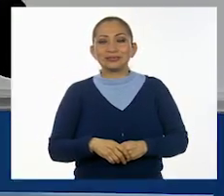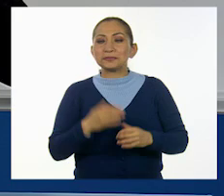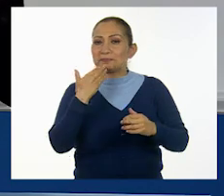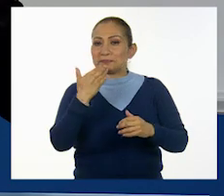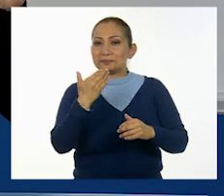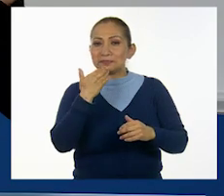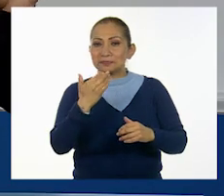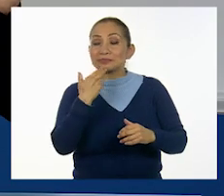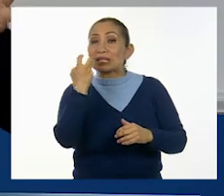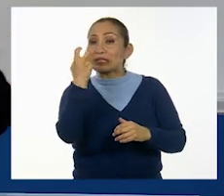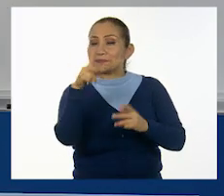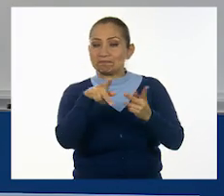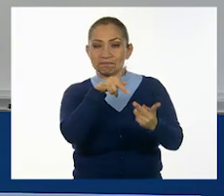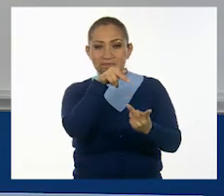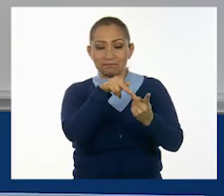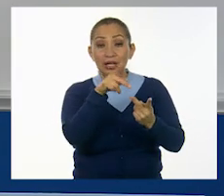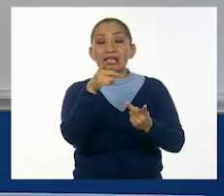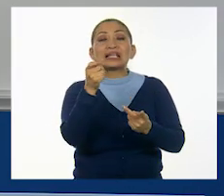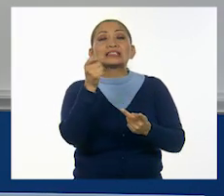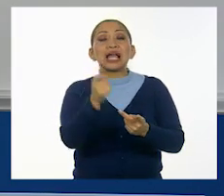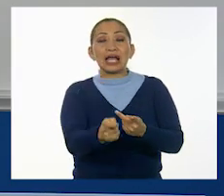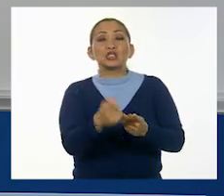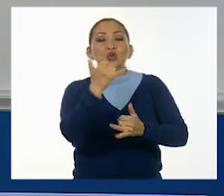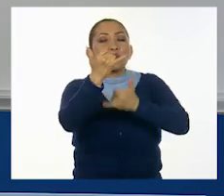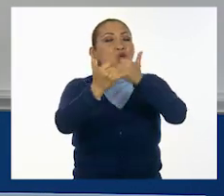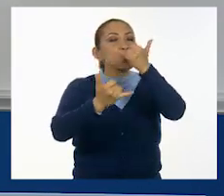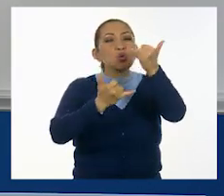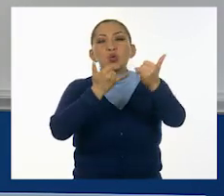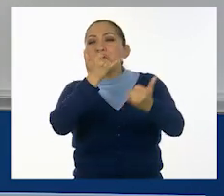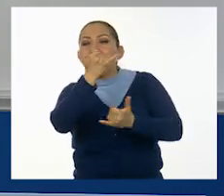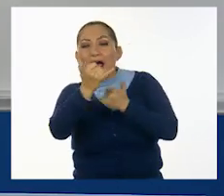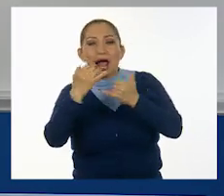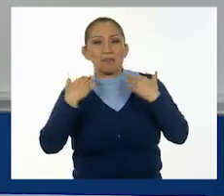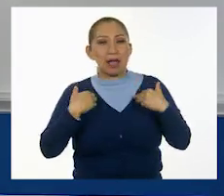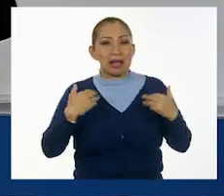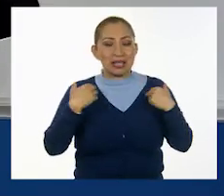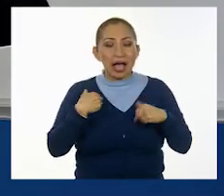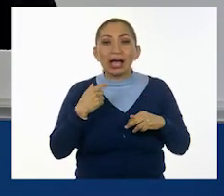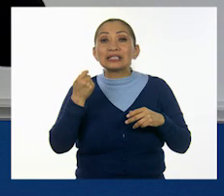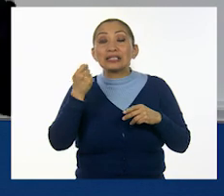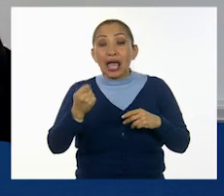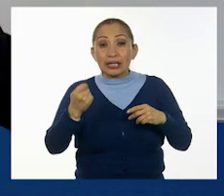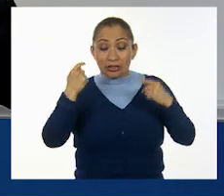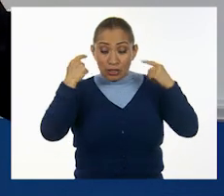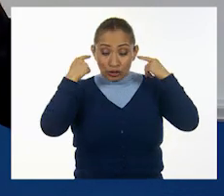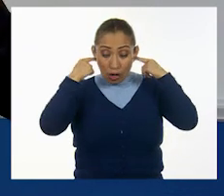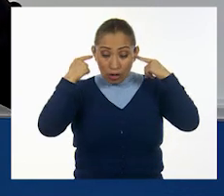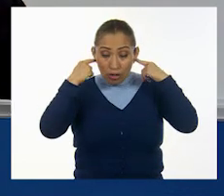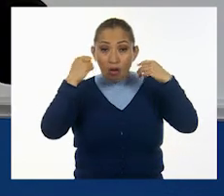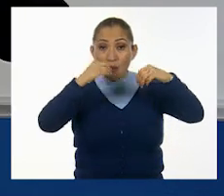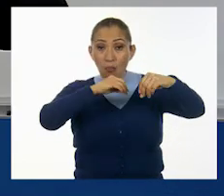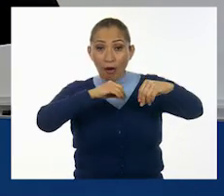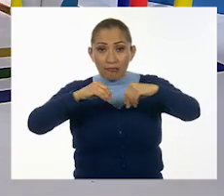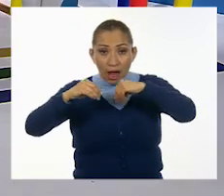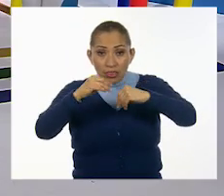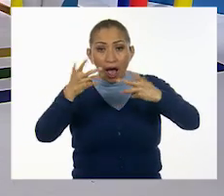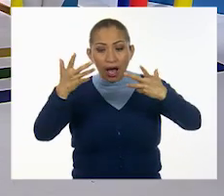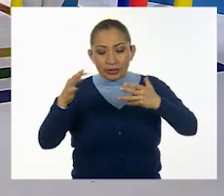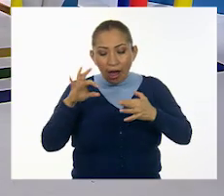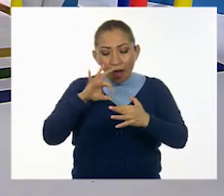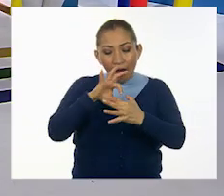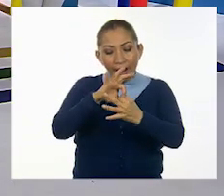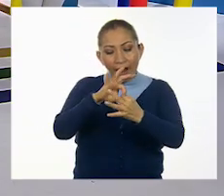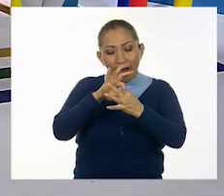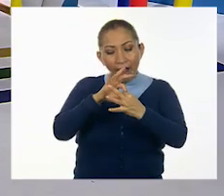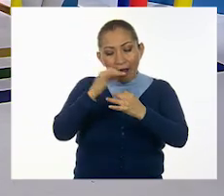Muy bien, eso está perfecto porque se trata de jugar, maestro Julio, María, porque los sonidos, los movimientos hacen que tengamos